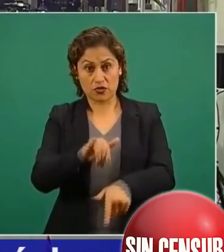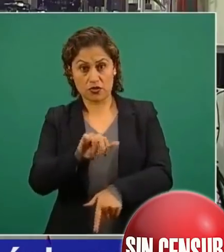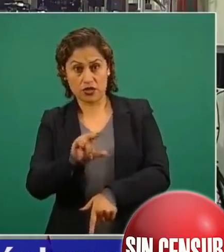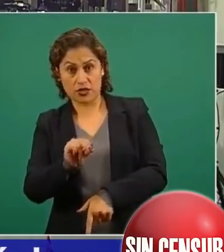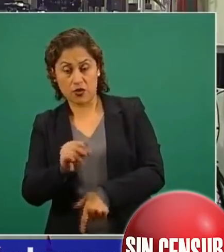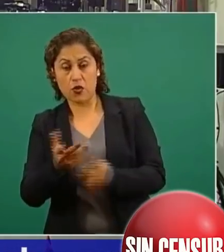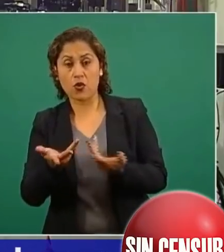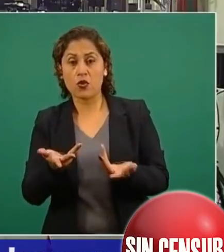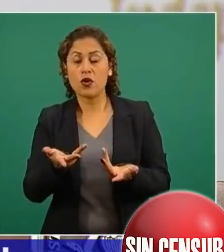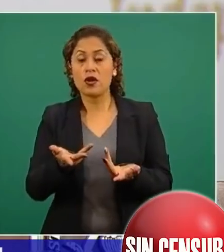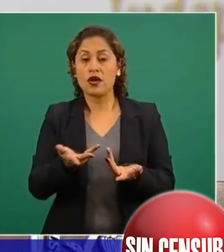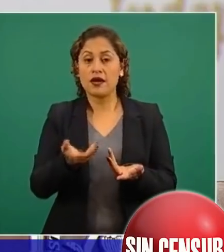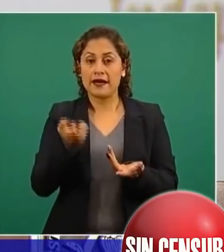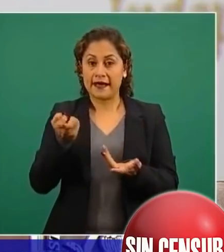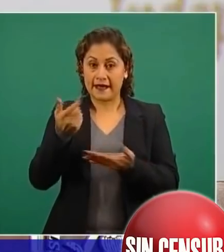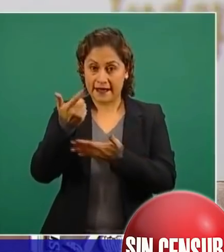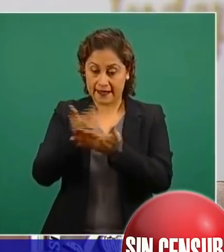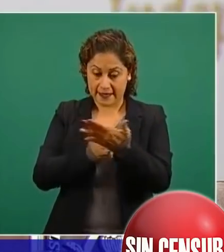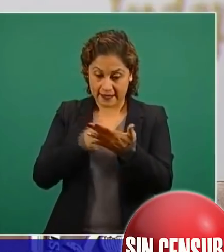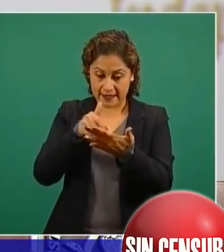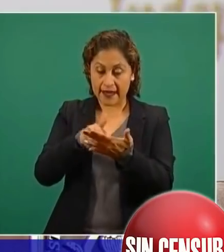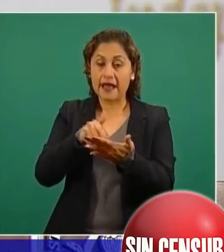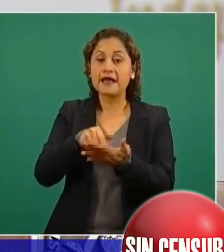Ahí hay una pregunta al inicio